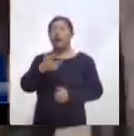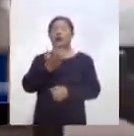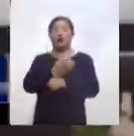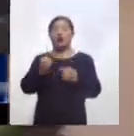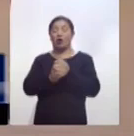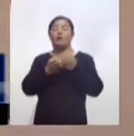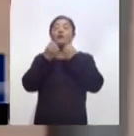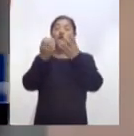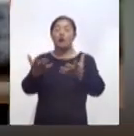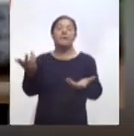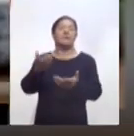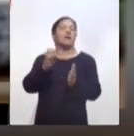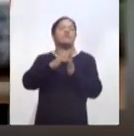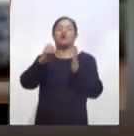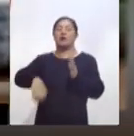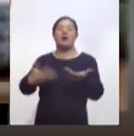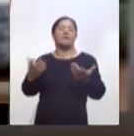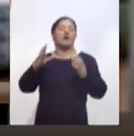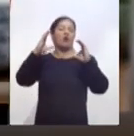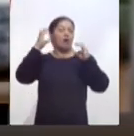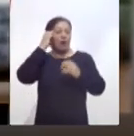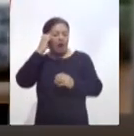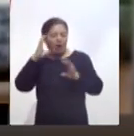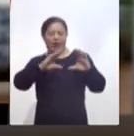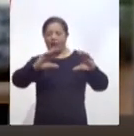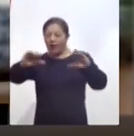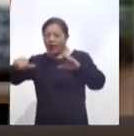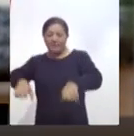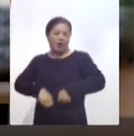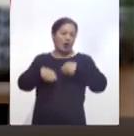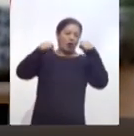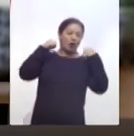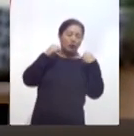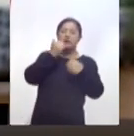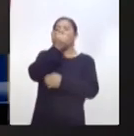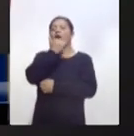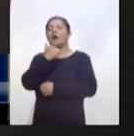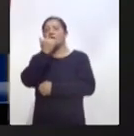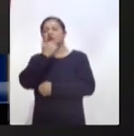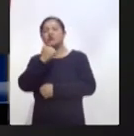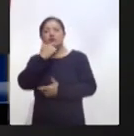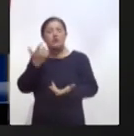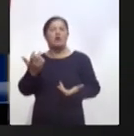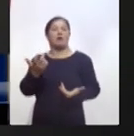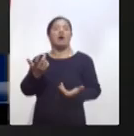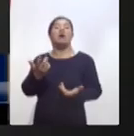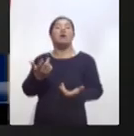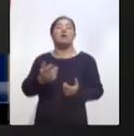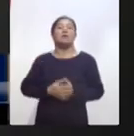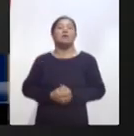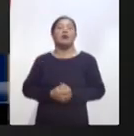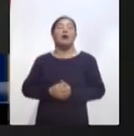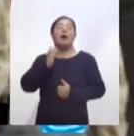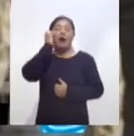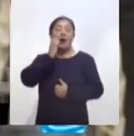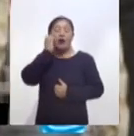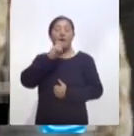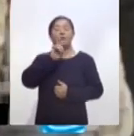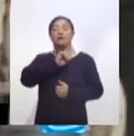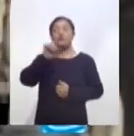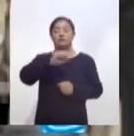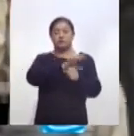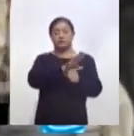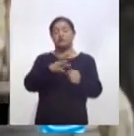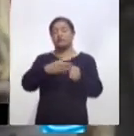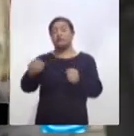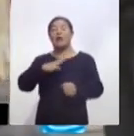como jabón, colchas, sábanas y azúcar, en el contexto de la pandemia por la nueva cepa de coronavirus, que en ese país suma 44 contagios